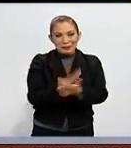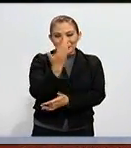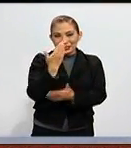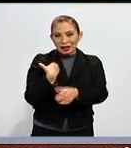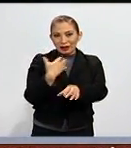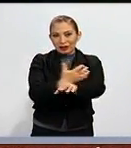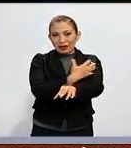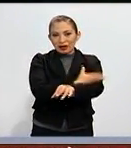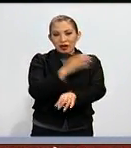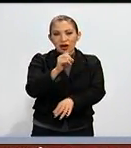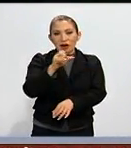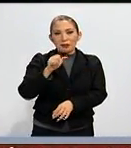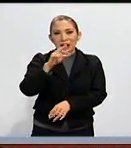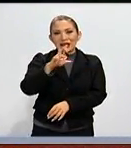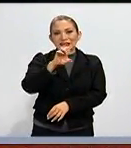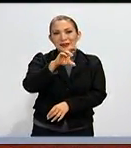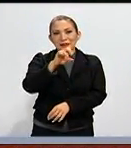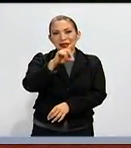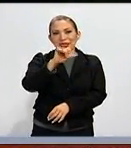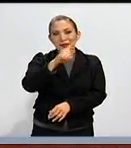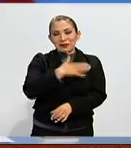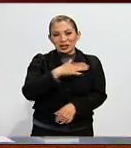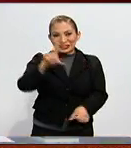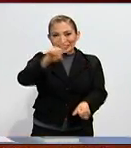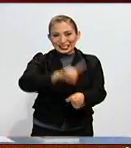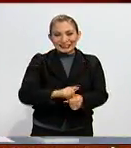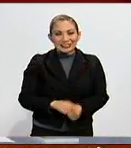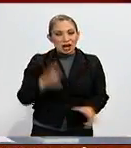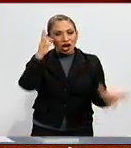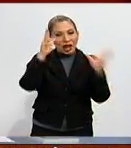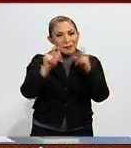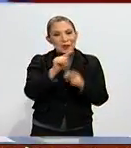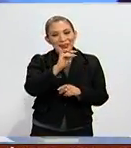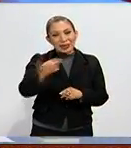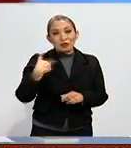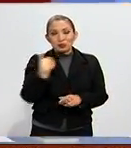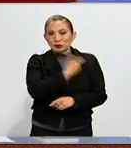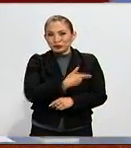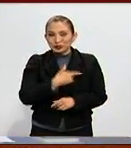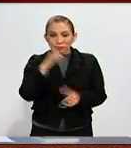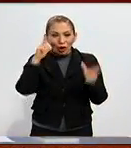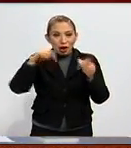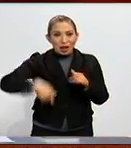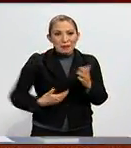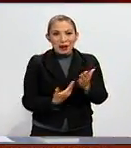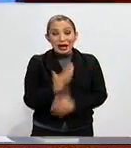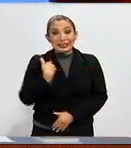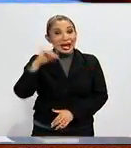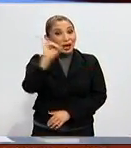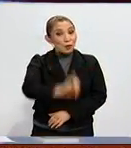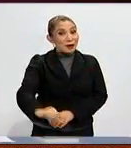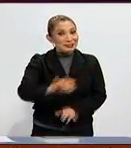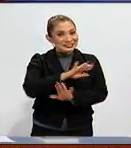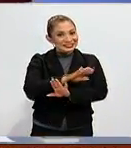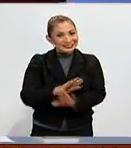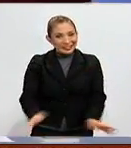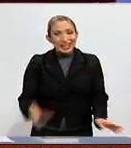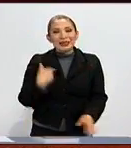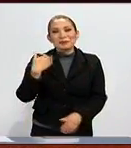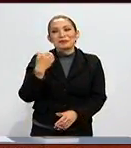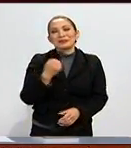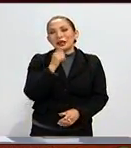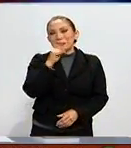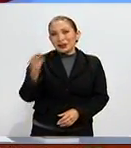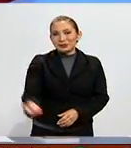mi compañero Omar Cepeda. Omar, muy buenos días. Hola Pati, ¿qué tal? Es un placer saludarte esta mañana ya de jueves. Y por